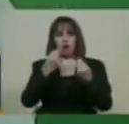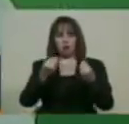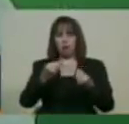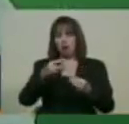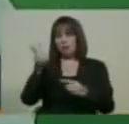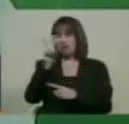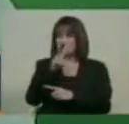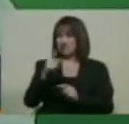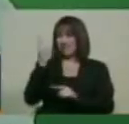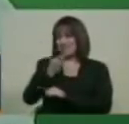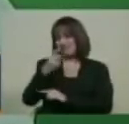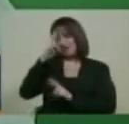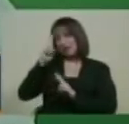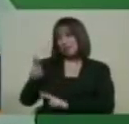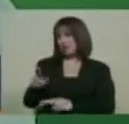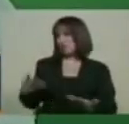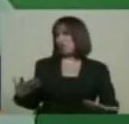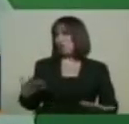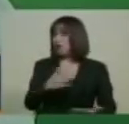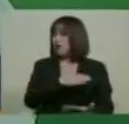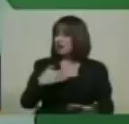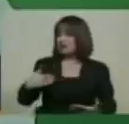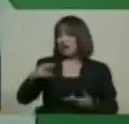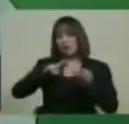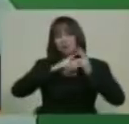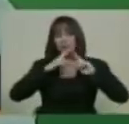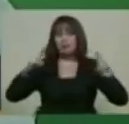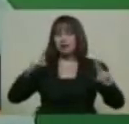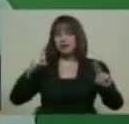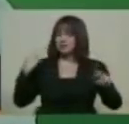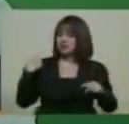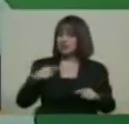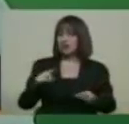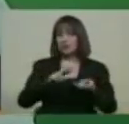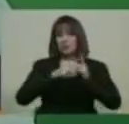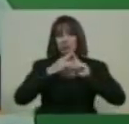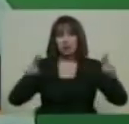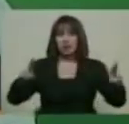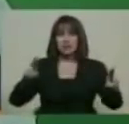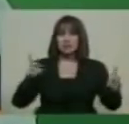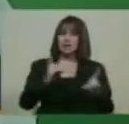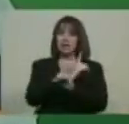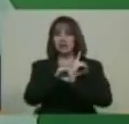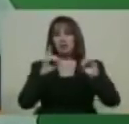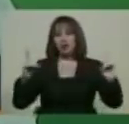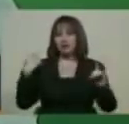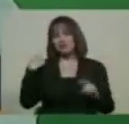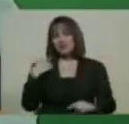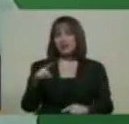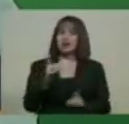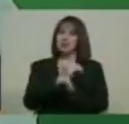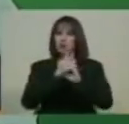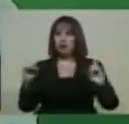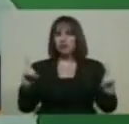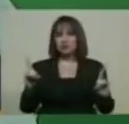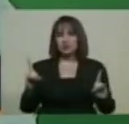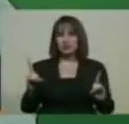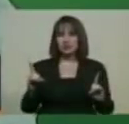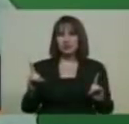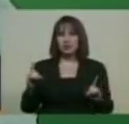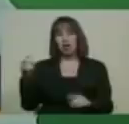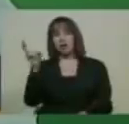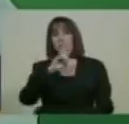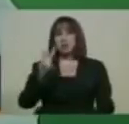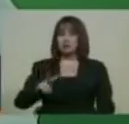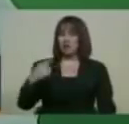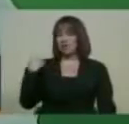respeta. Venezuela quiere paz y va a tener paz. Venezuela quiere democracia y va a tener democracia. Venezuela tiene